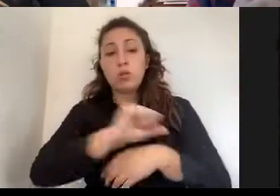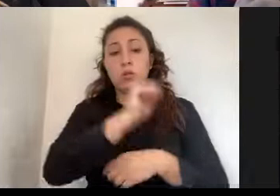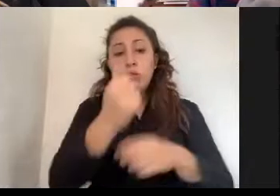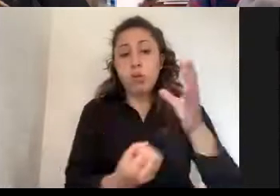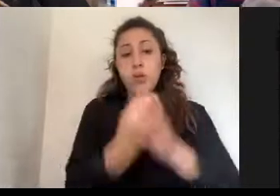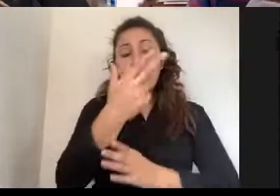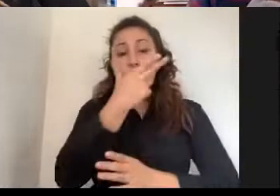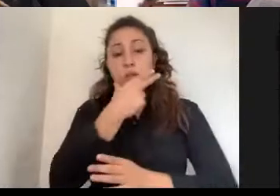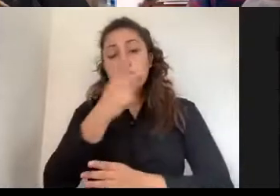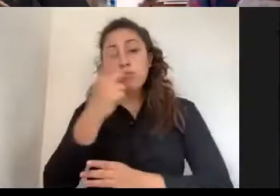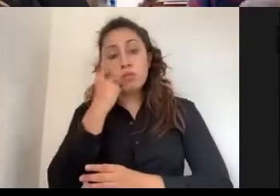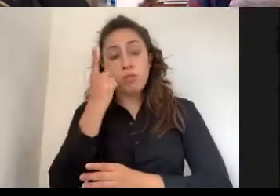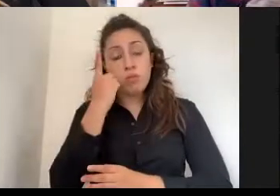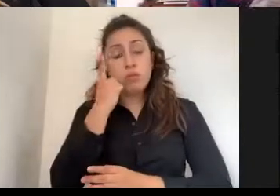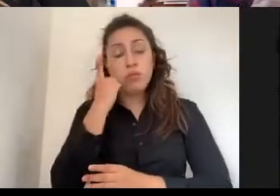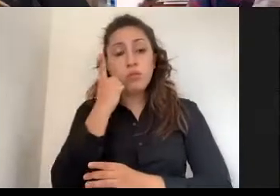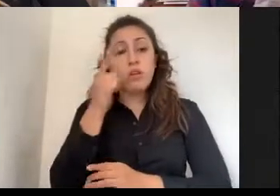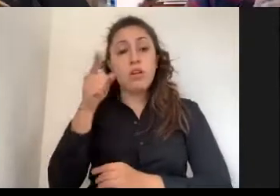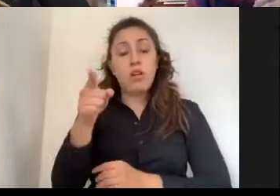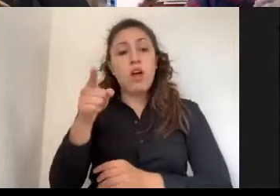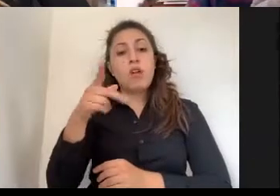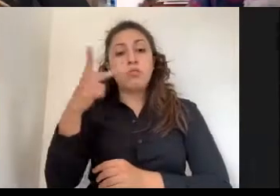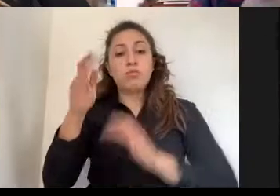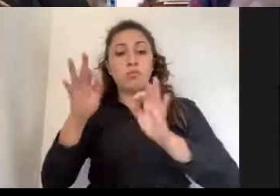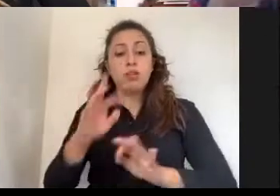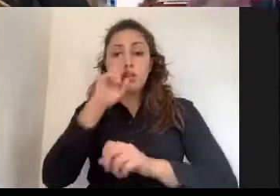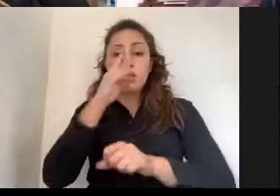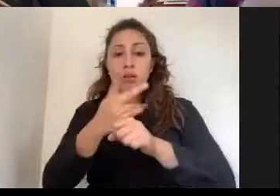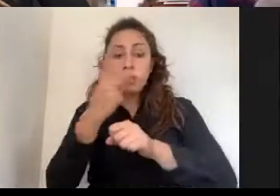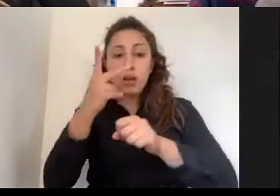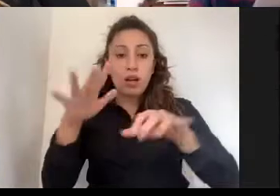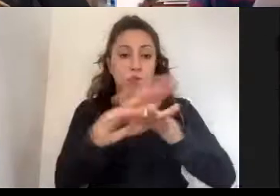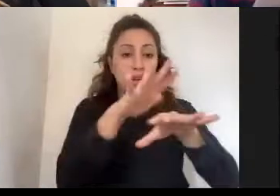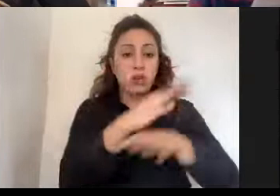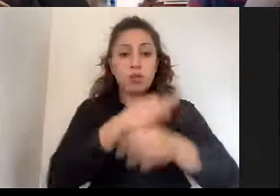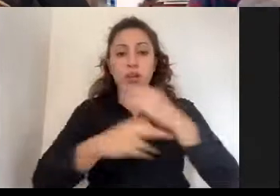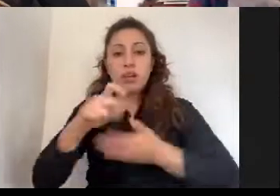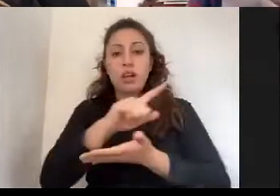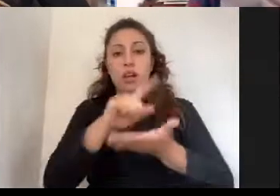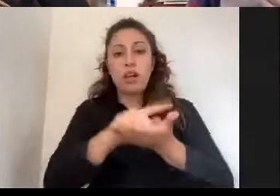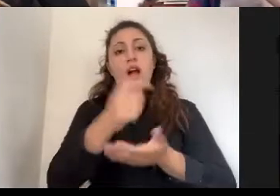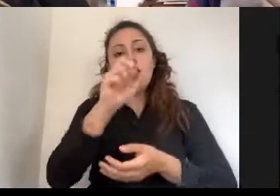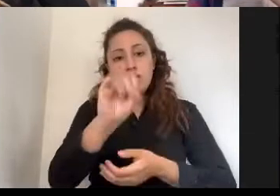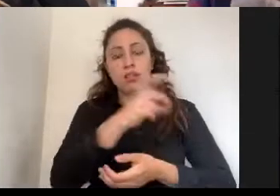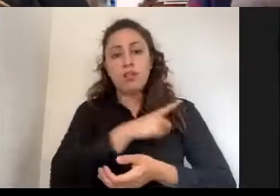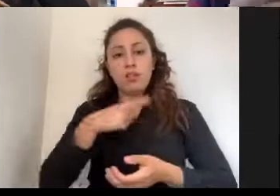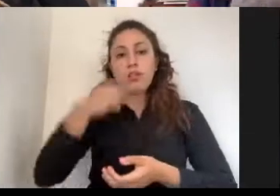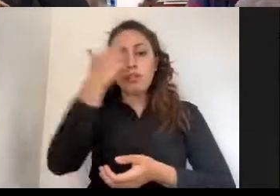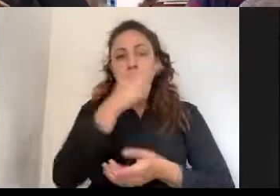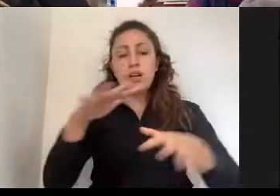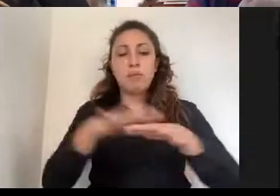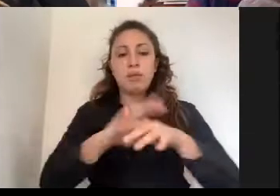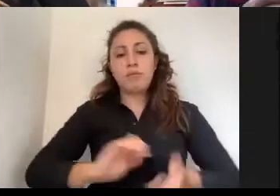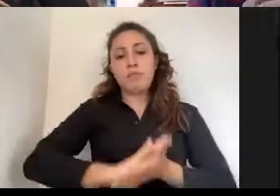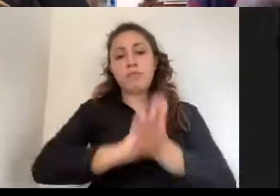tengan a bien dar cumplimiento con la Constitución para armonizar las leyes, entonces sí tendrá que tocarse este punto y cambiar al Código Penal